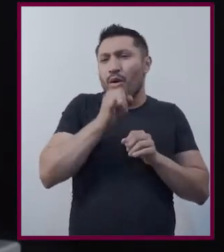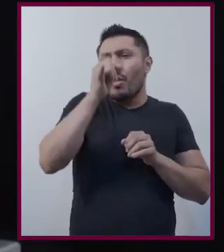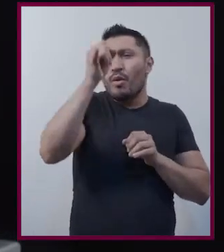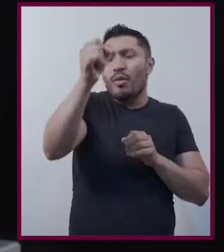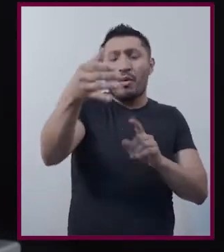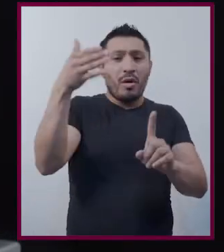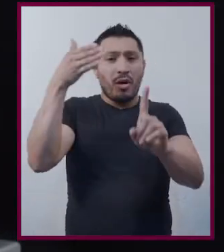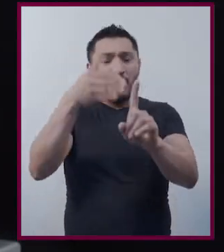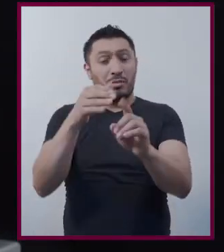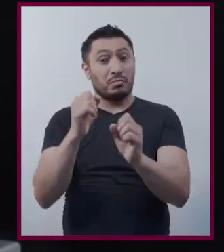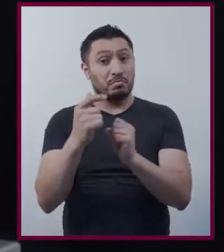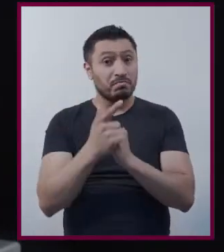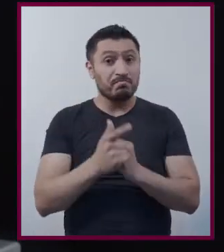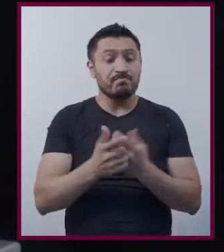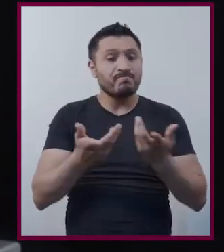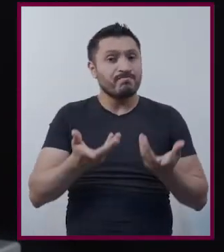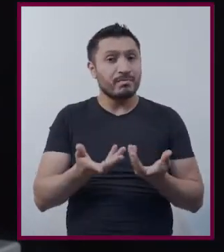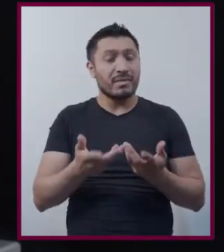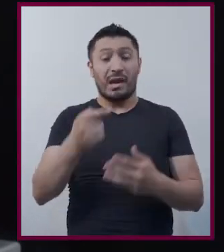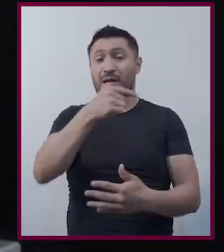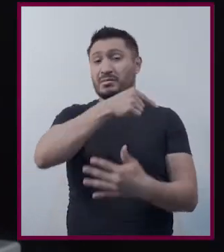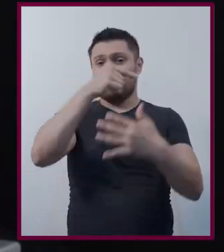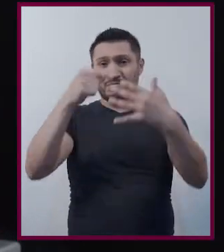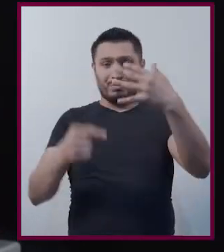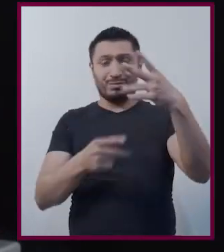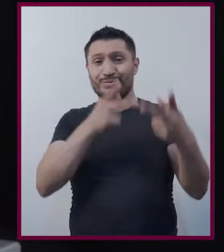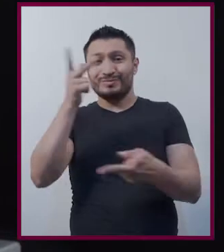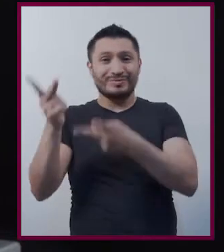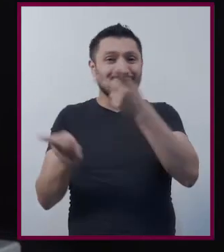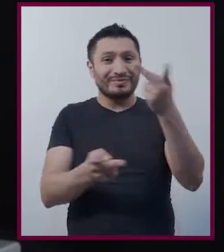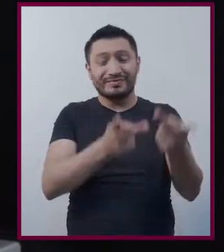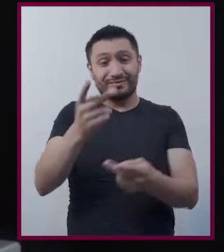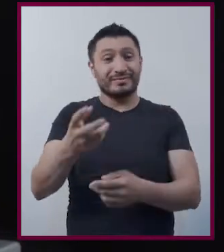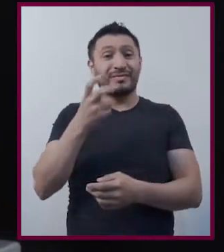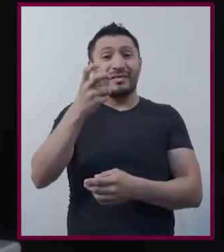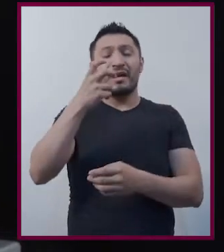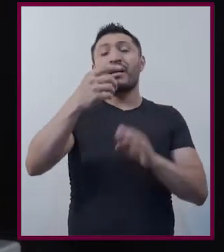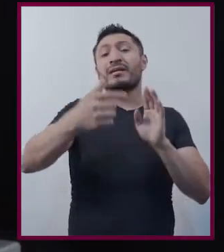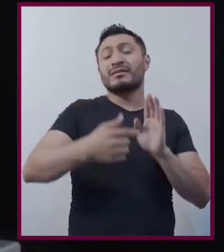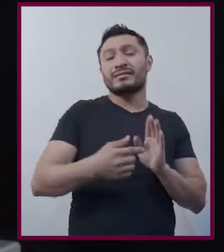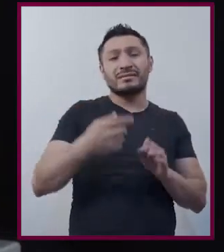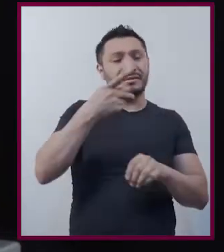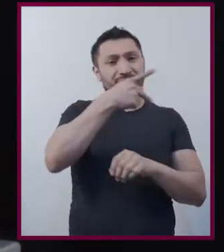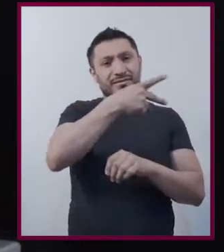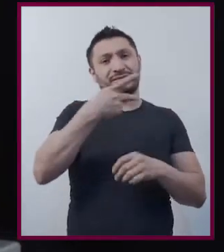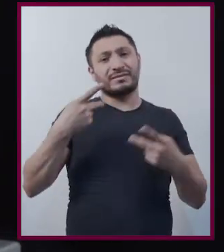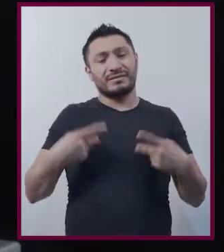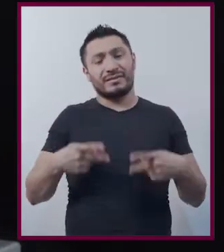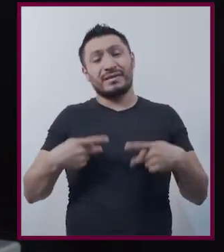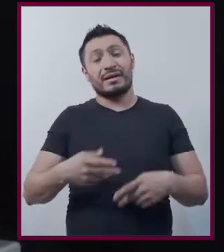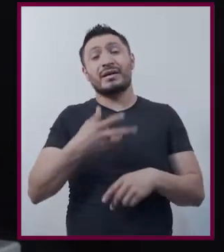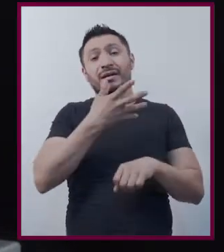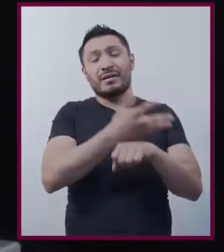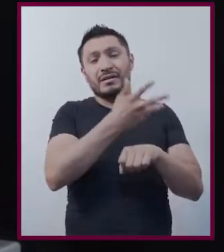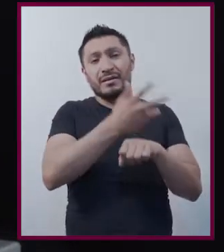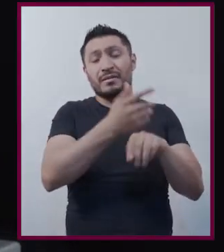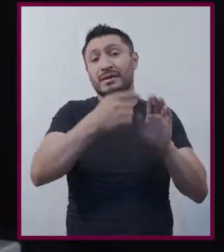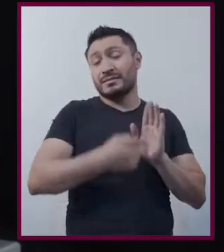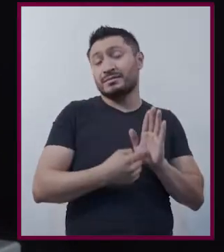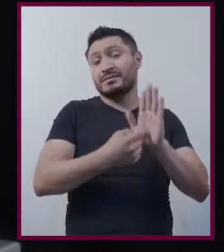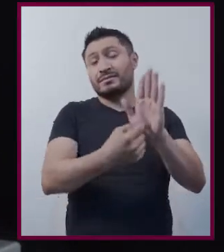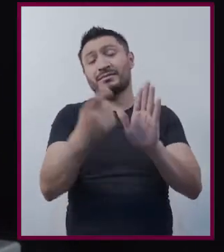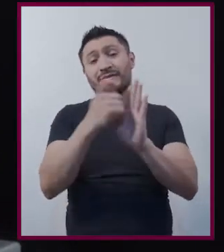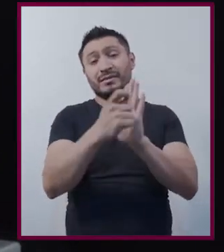determinada? Esas y otras cuestiones por el estilo son las que expone el estadounidense Francis Fukuyama en un ensayo